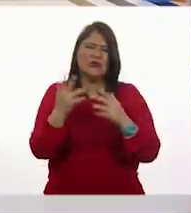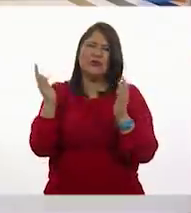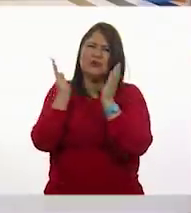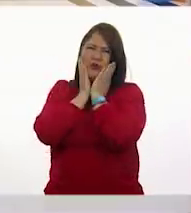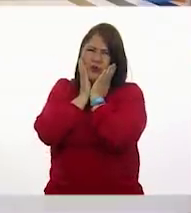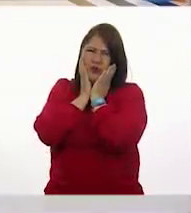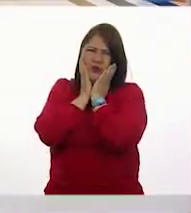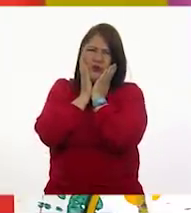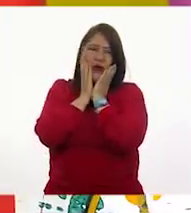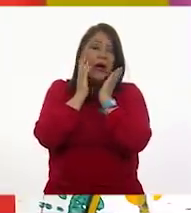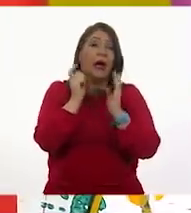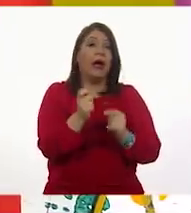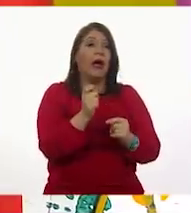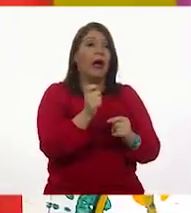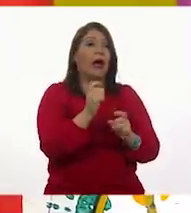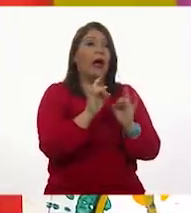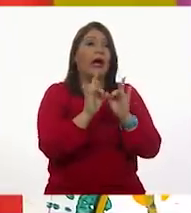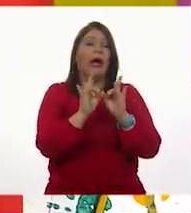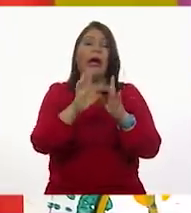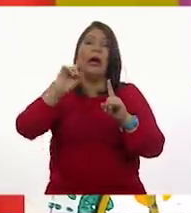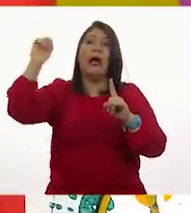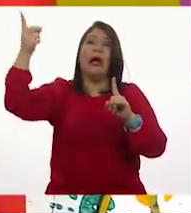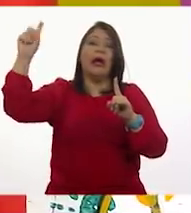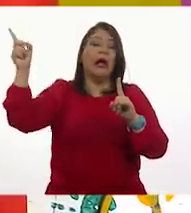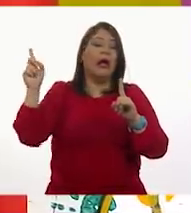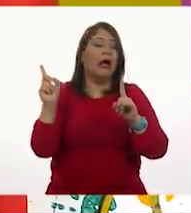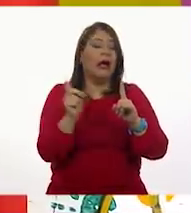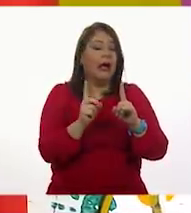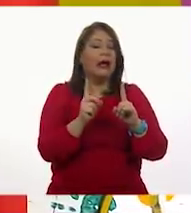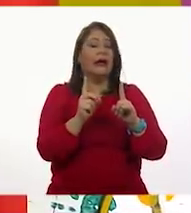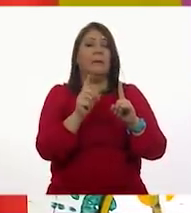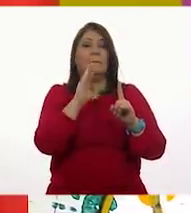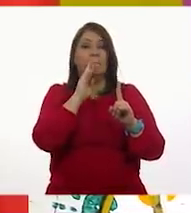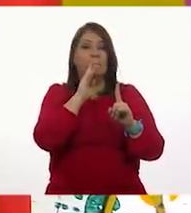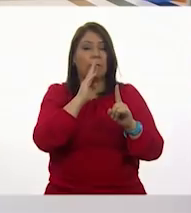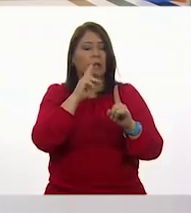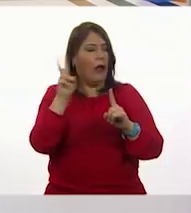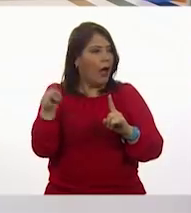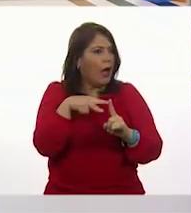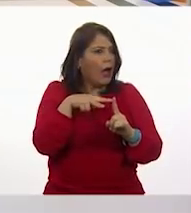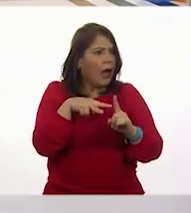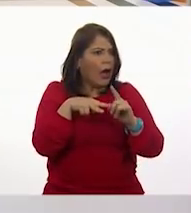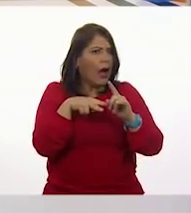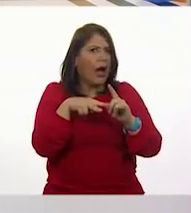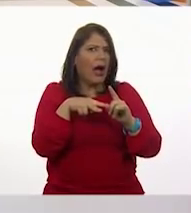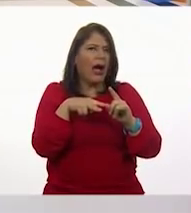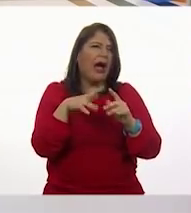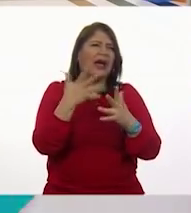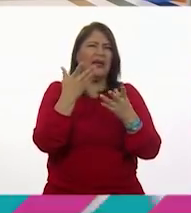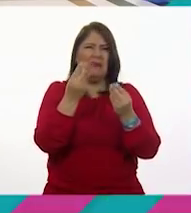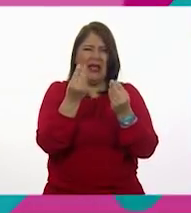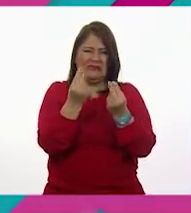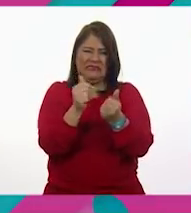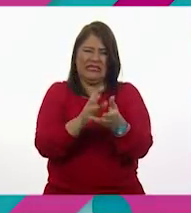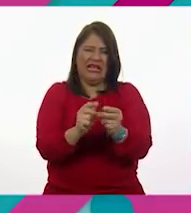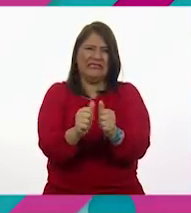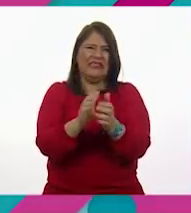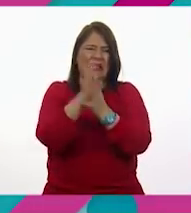En ese momento, su mamá se asomó al cuarto y vio que estaban embarrados